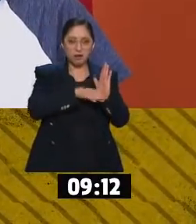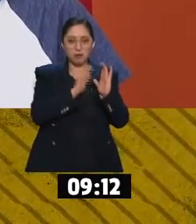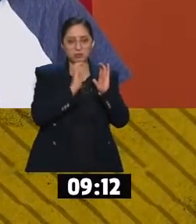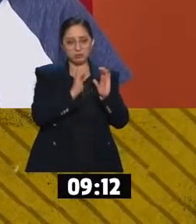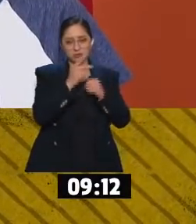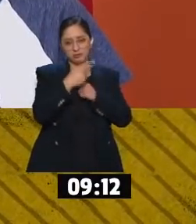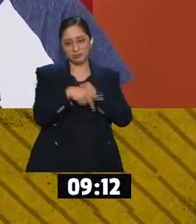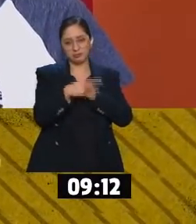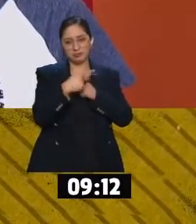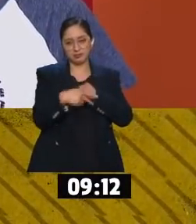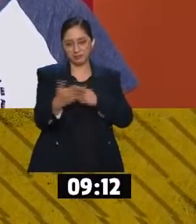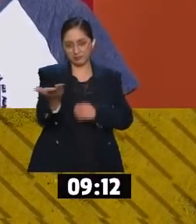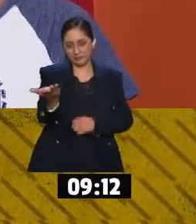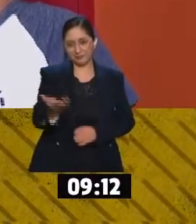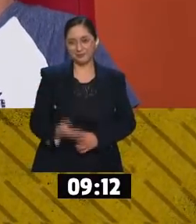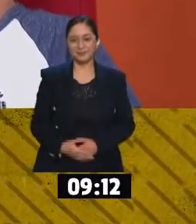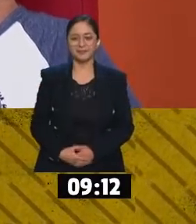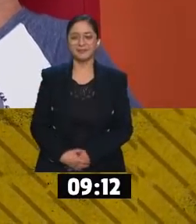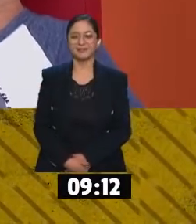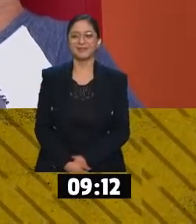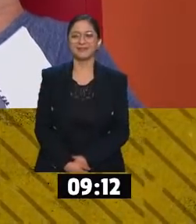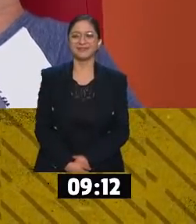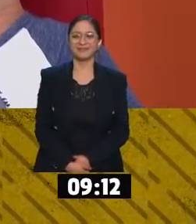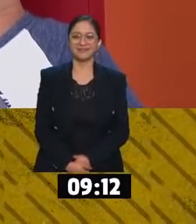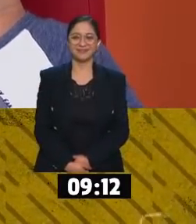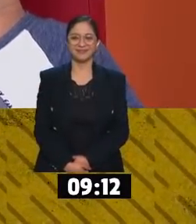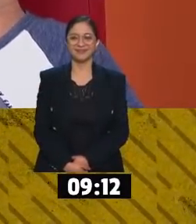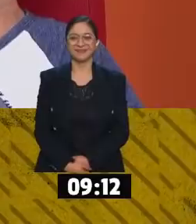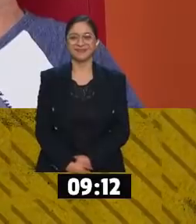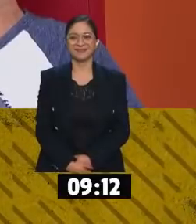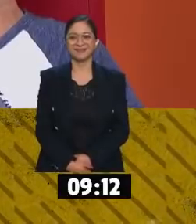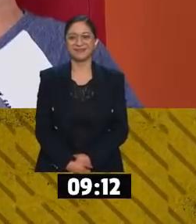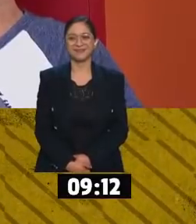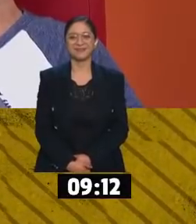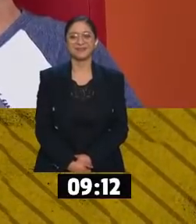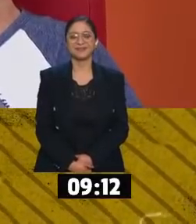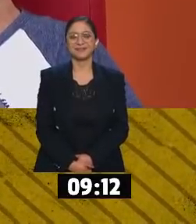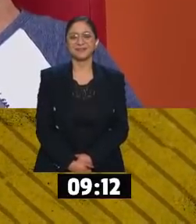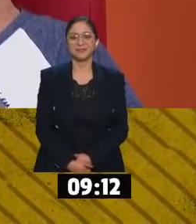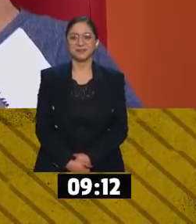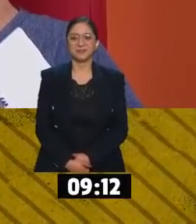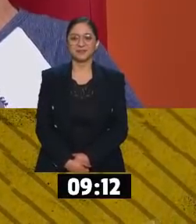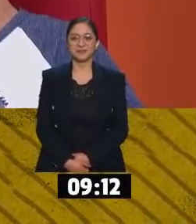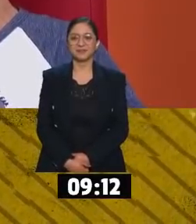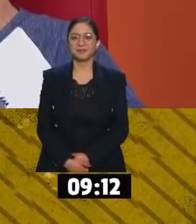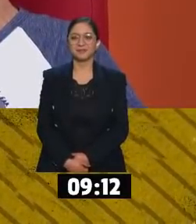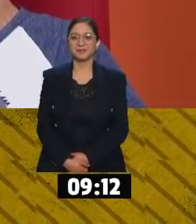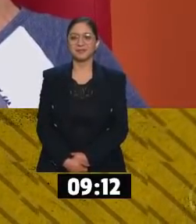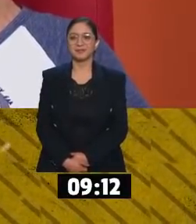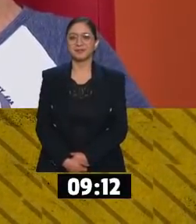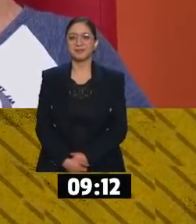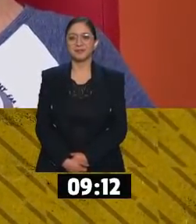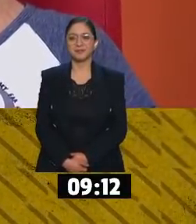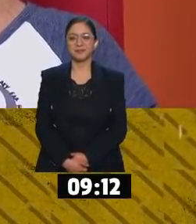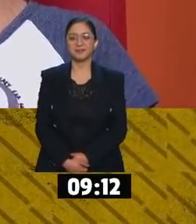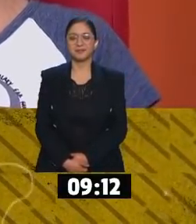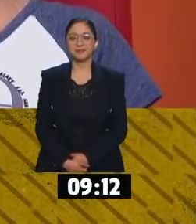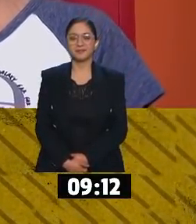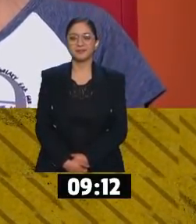está el changuito, ahí está el changuito, ahí está el changuito, ahí está el changuito, ahí está, mire.